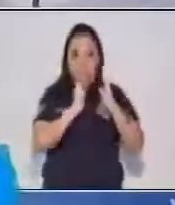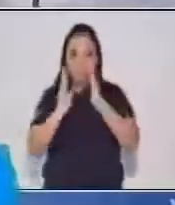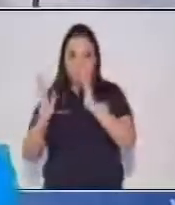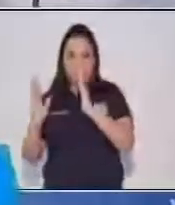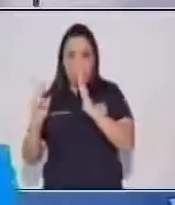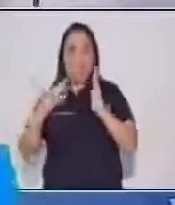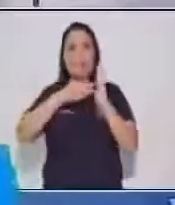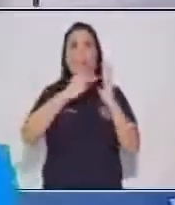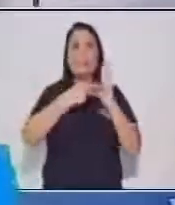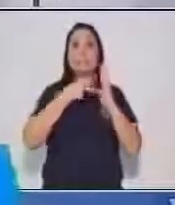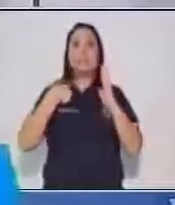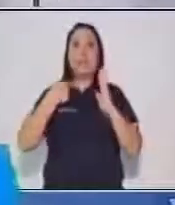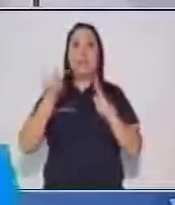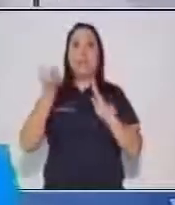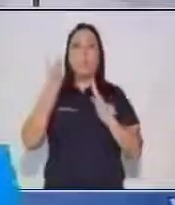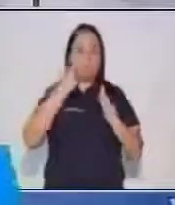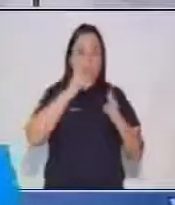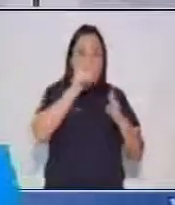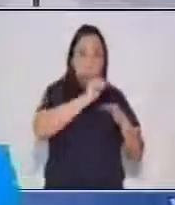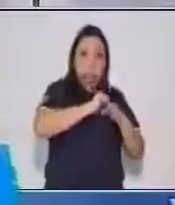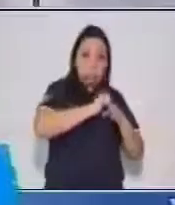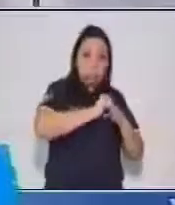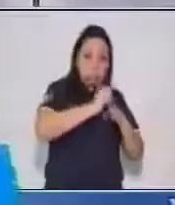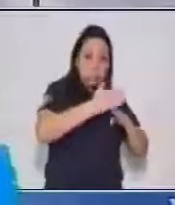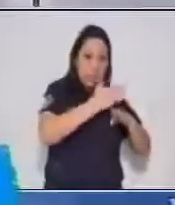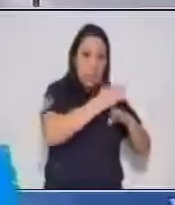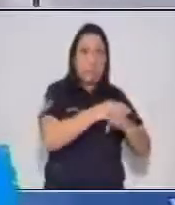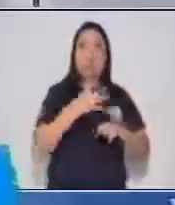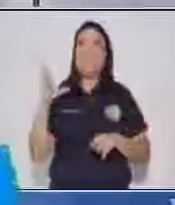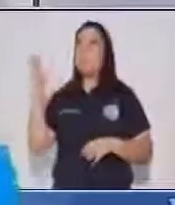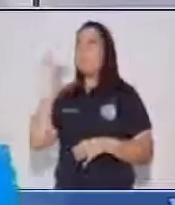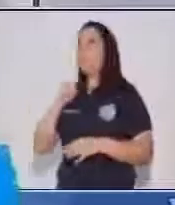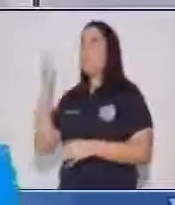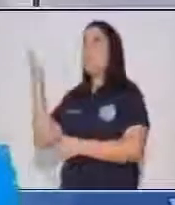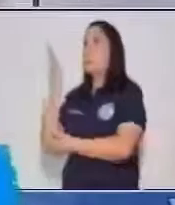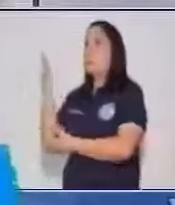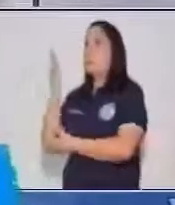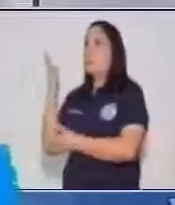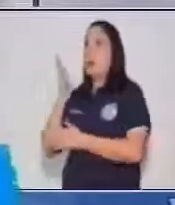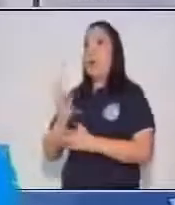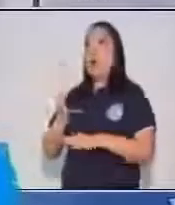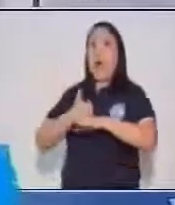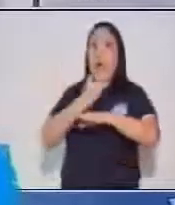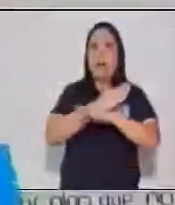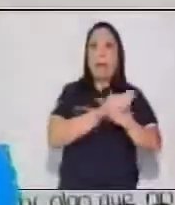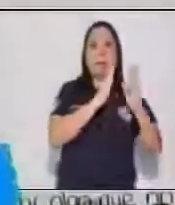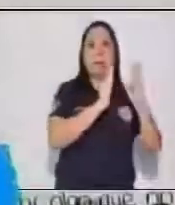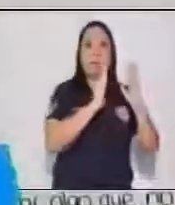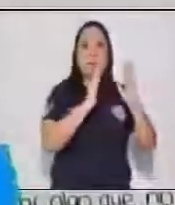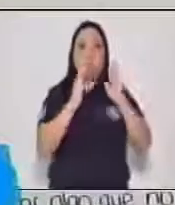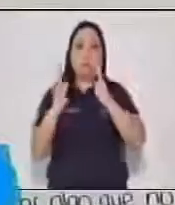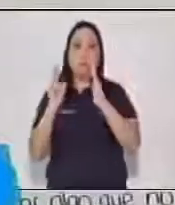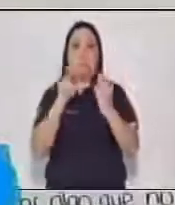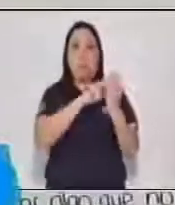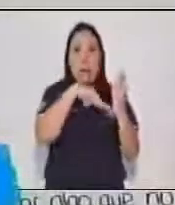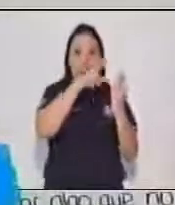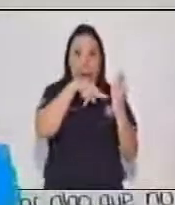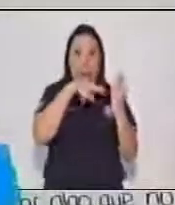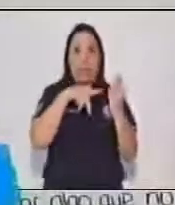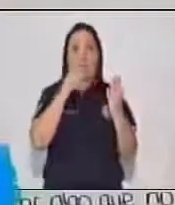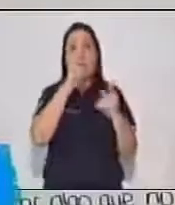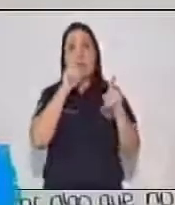no puedes improvisar frente al público con el que estás. Debes de haberte preparado, haber leído el tema,